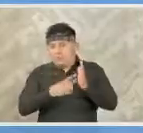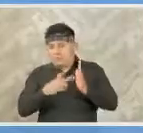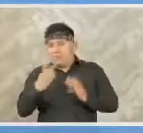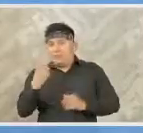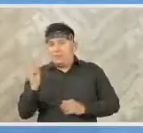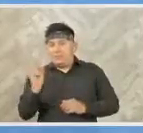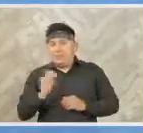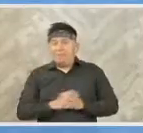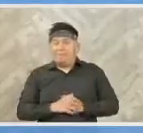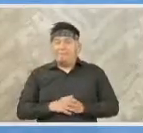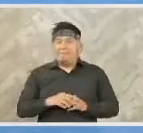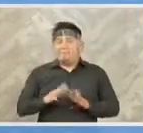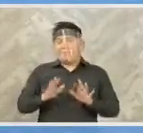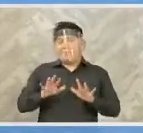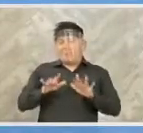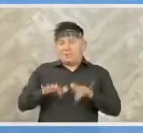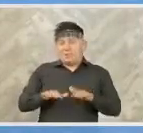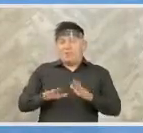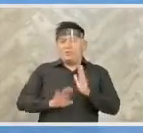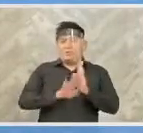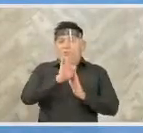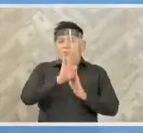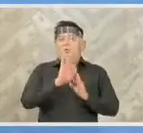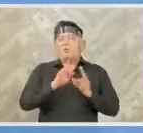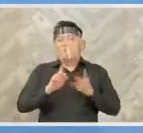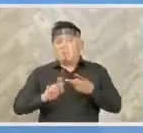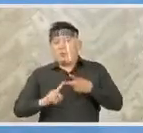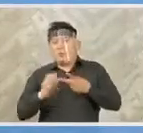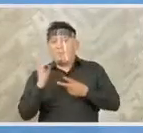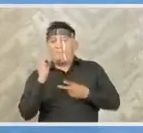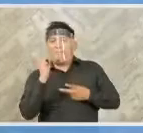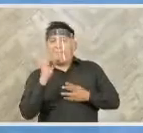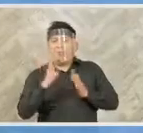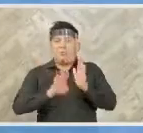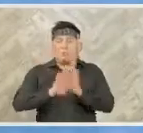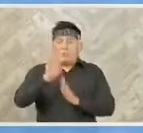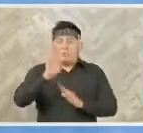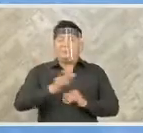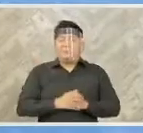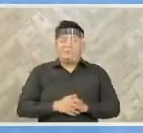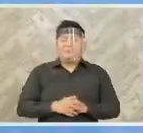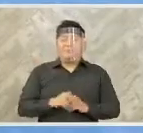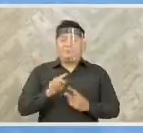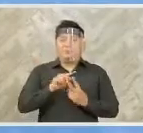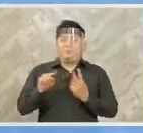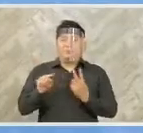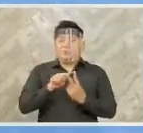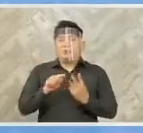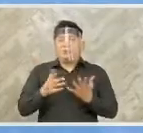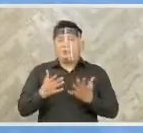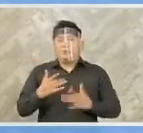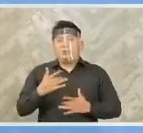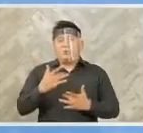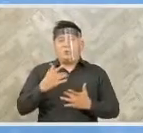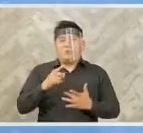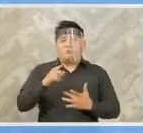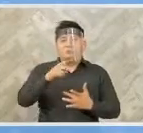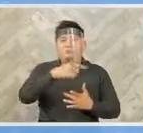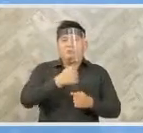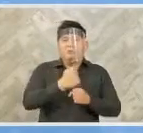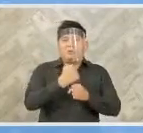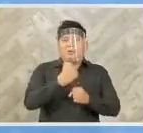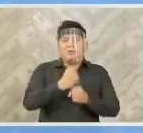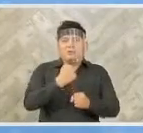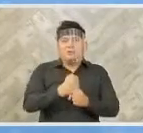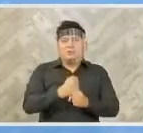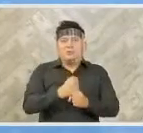tarea desde la Secretaría de Desarrollo y del Banco del Progreso, fue la promoción de las zonas económicas sociales especiales, una herramienta fundamental